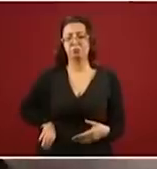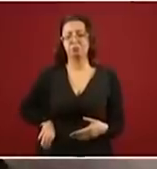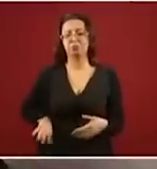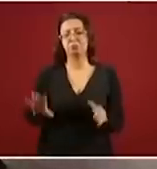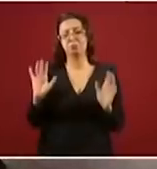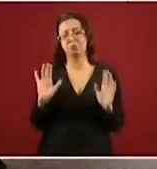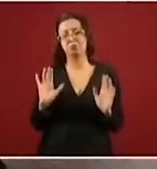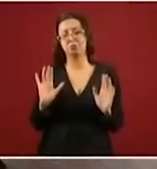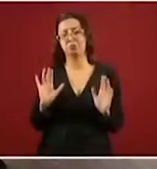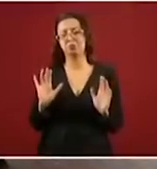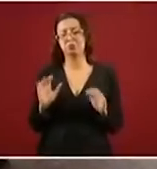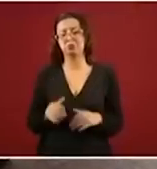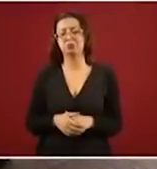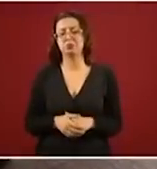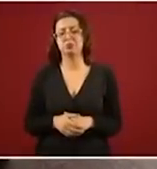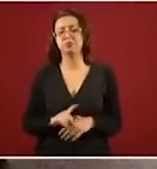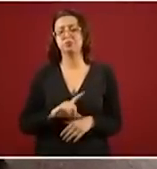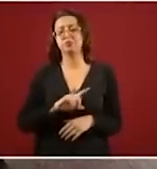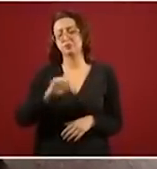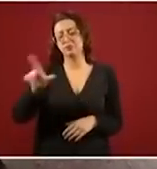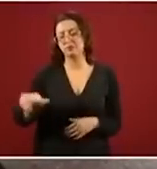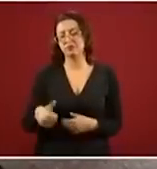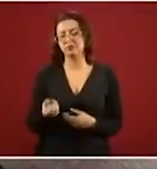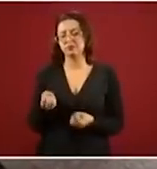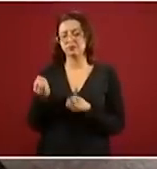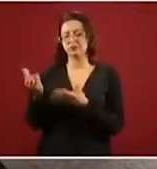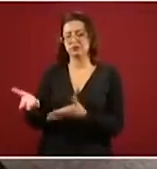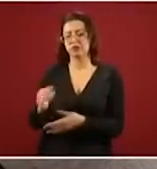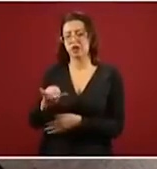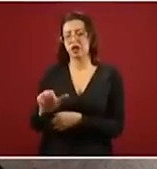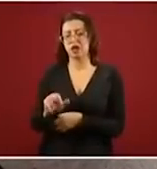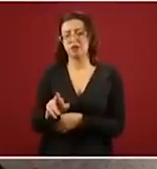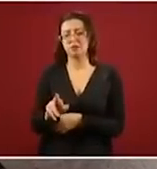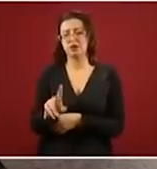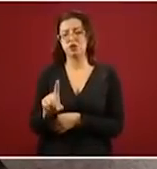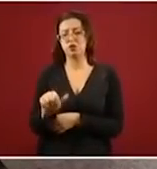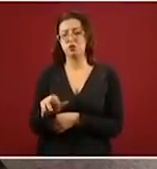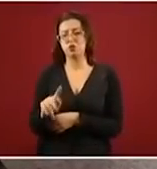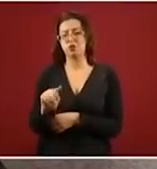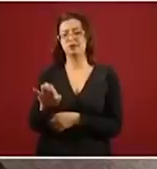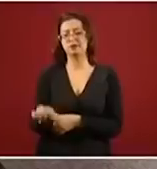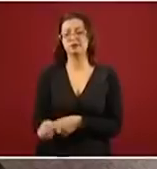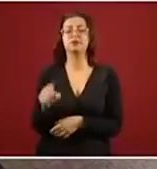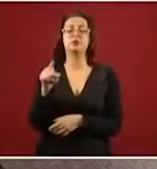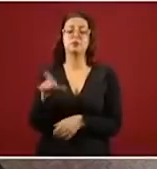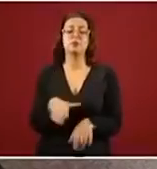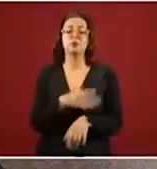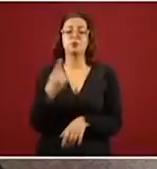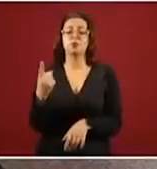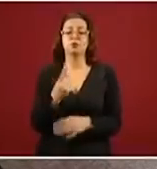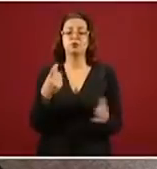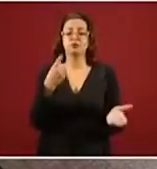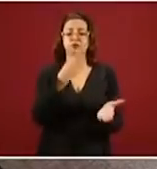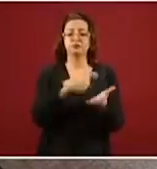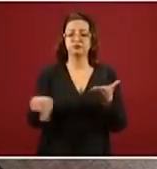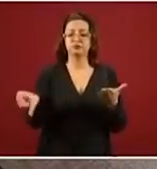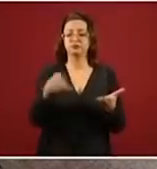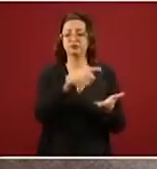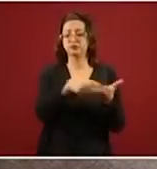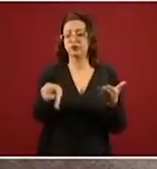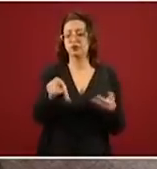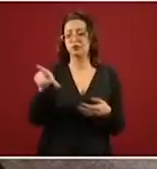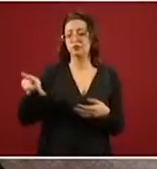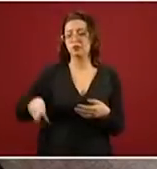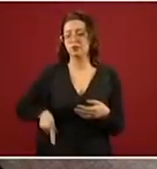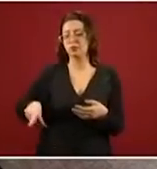puede llegar a las manos de javier duarte propiedades que presuntamente se adquirieron con recursos públicos de los ciudadanos